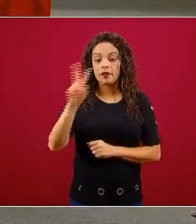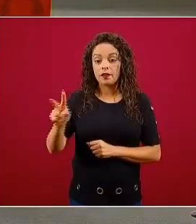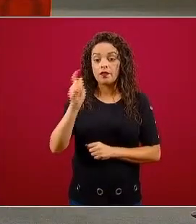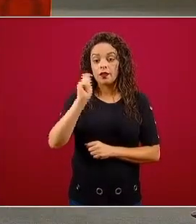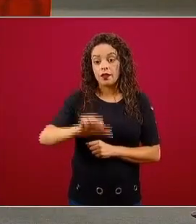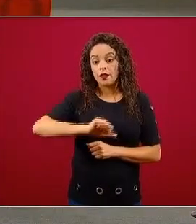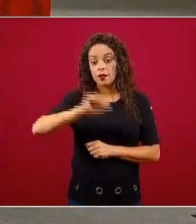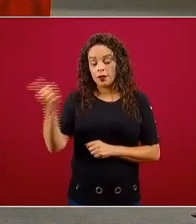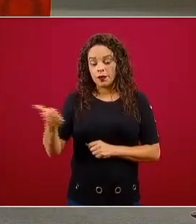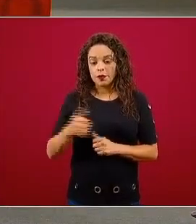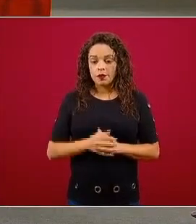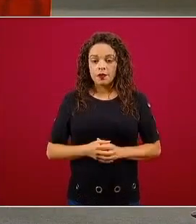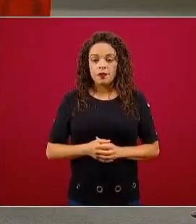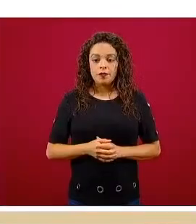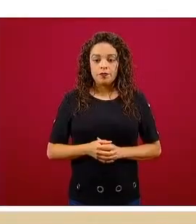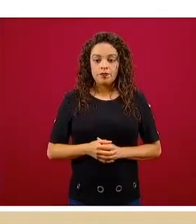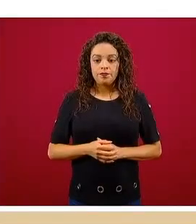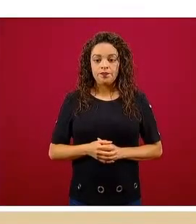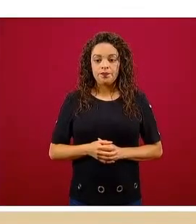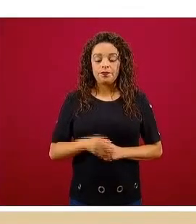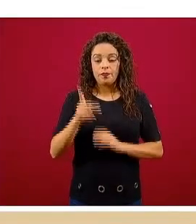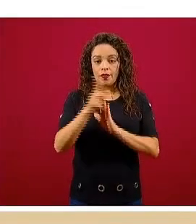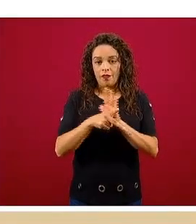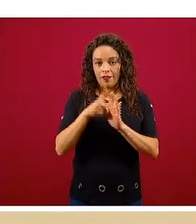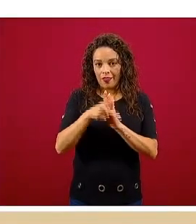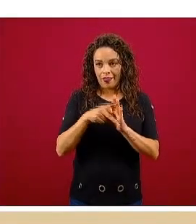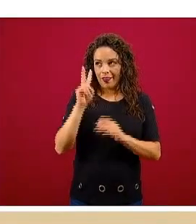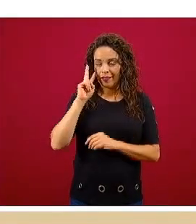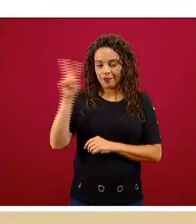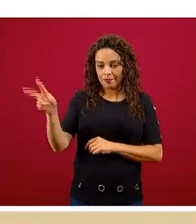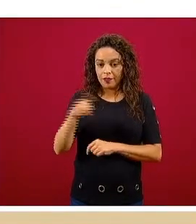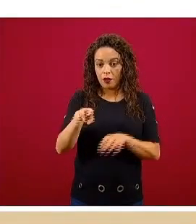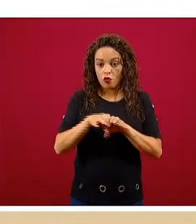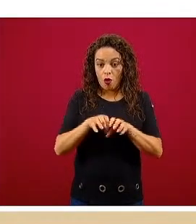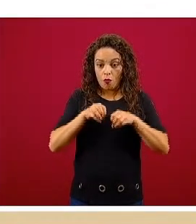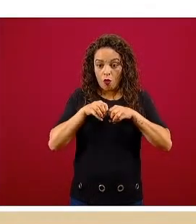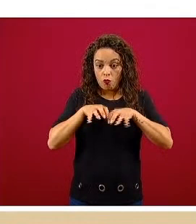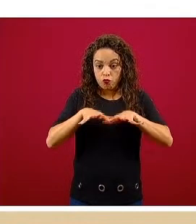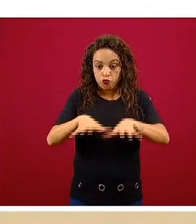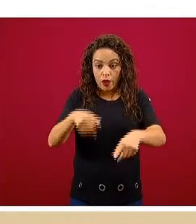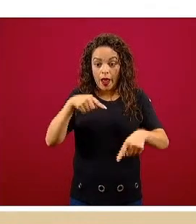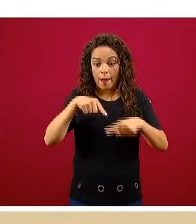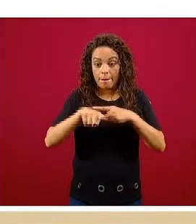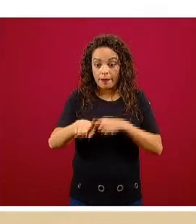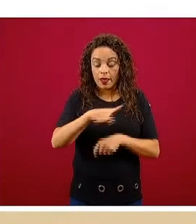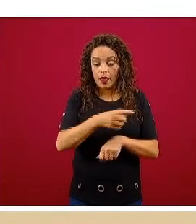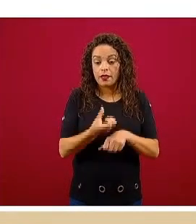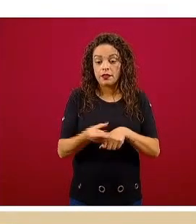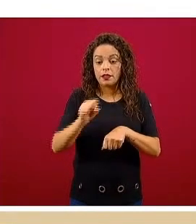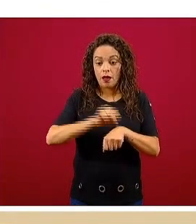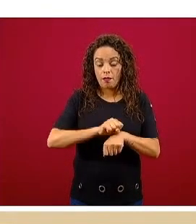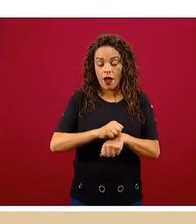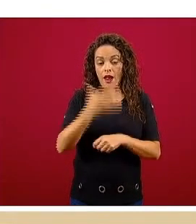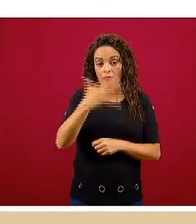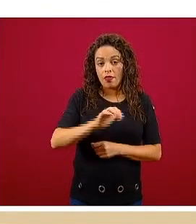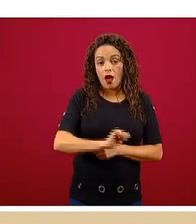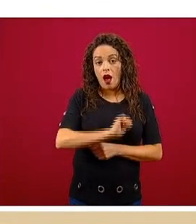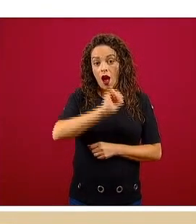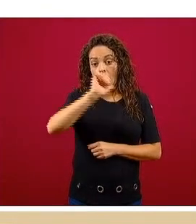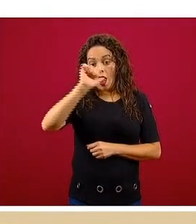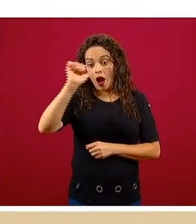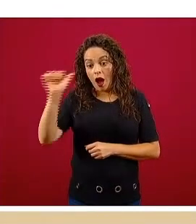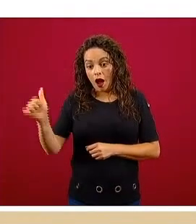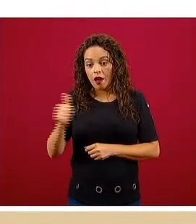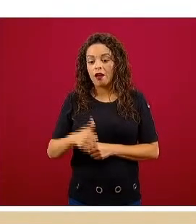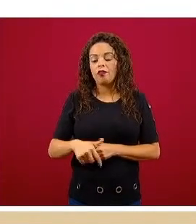municipios. Aquí está. Primeros municipios ya desde la semana 10, son municipios prácticamente que es de la zona